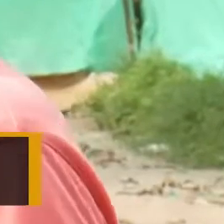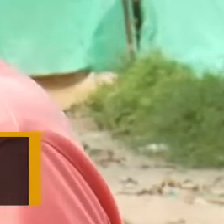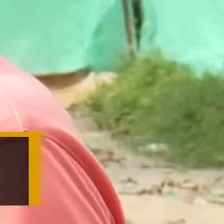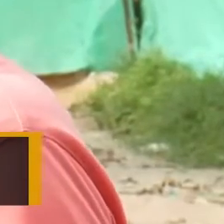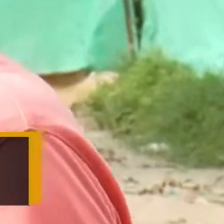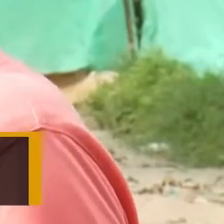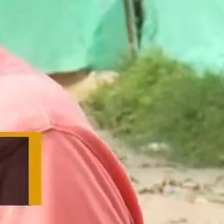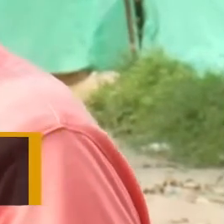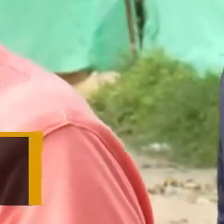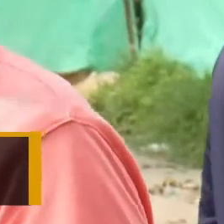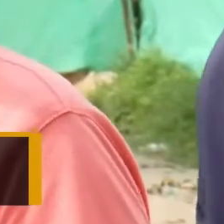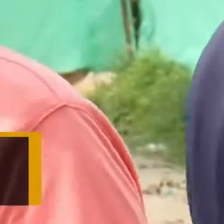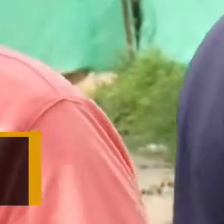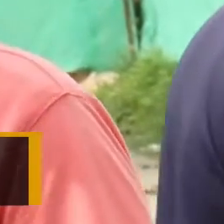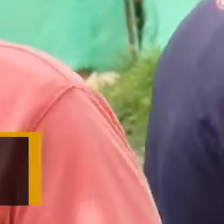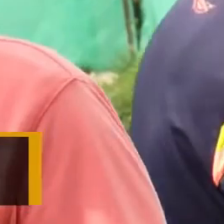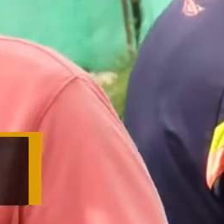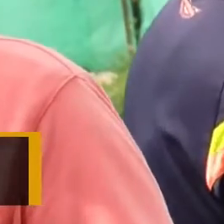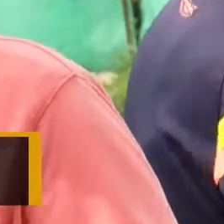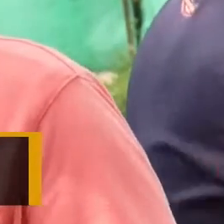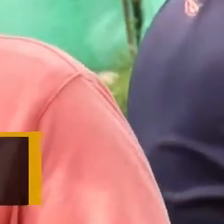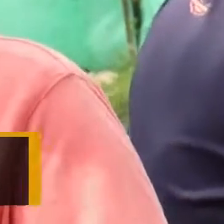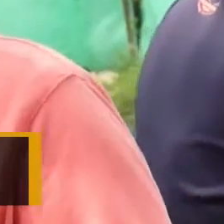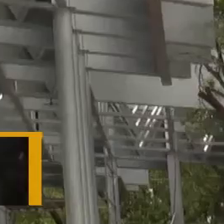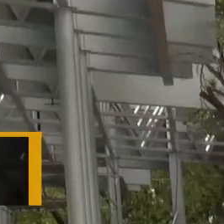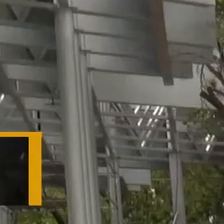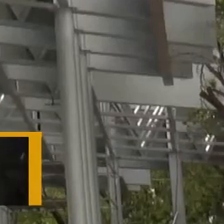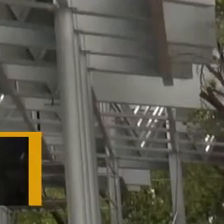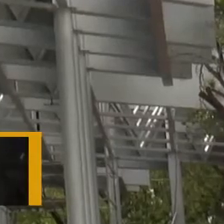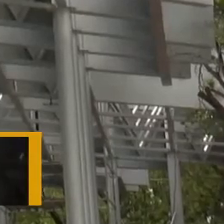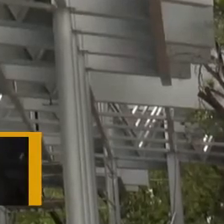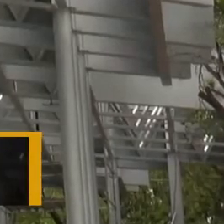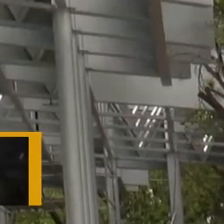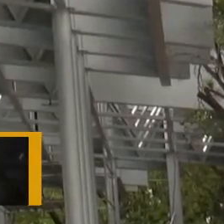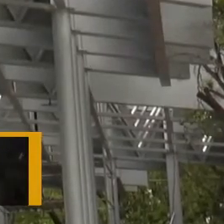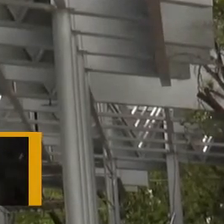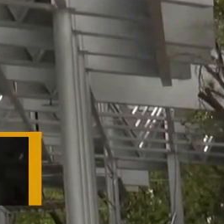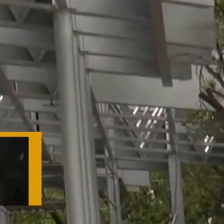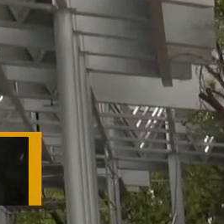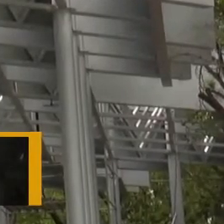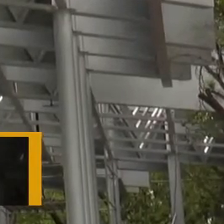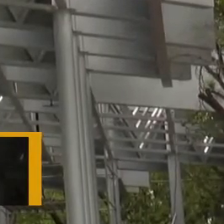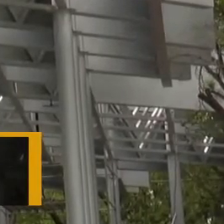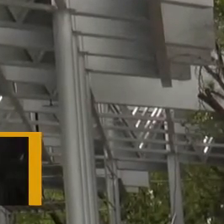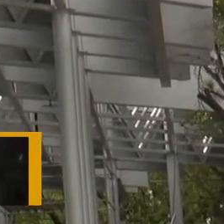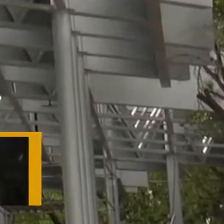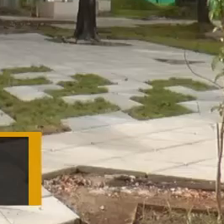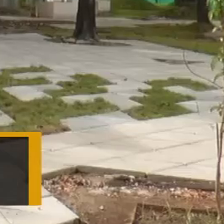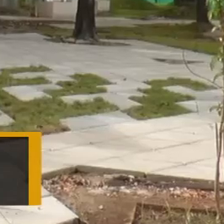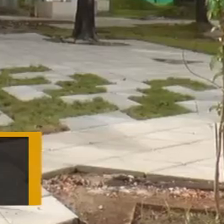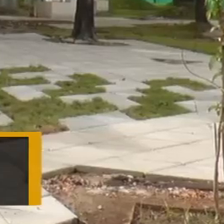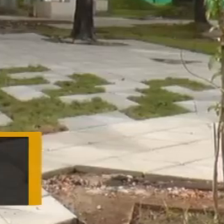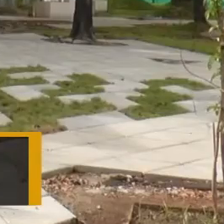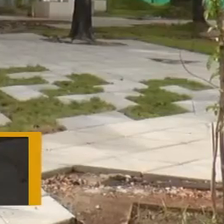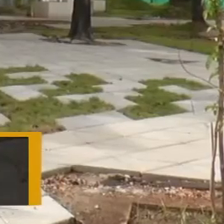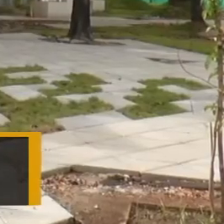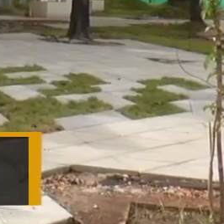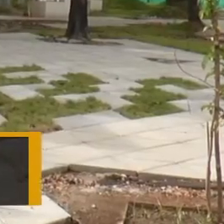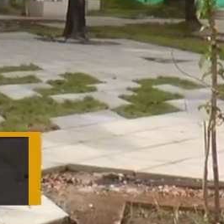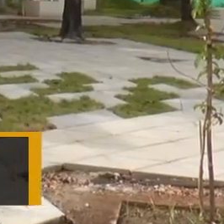inversión que hicieron de la obra de la cubierta venía de una marcha bastante muy buena, pero hoy vemos que está parada, está